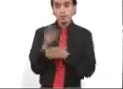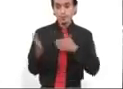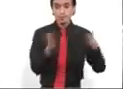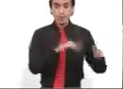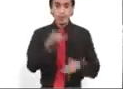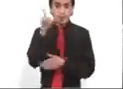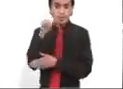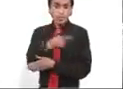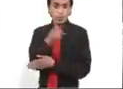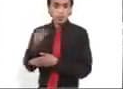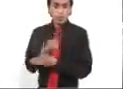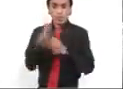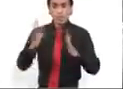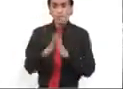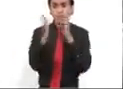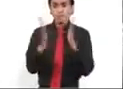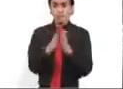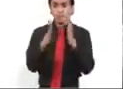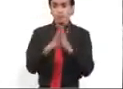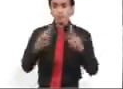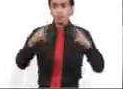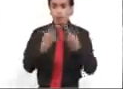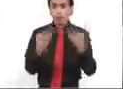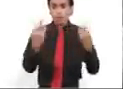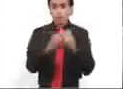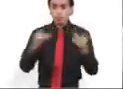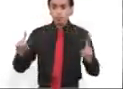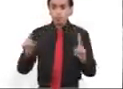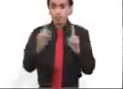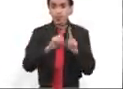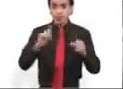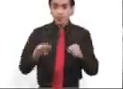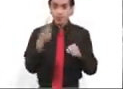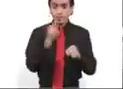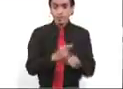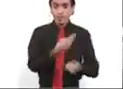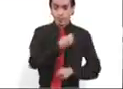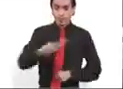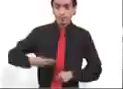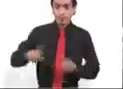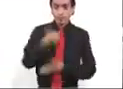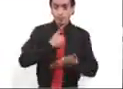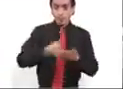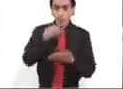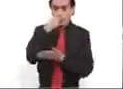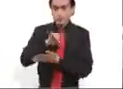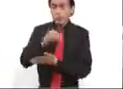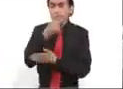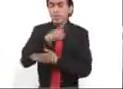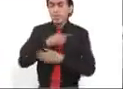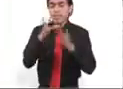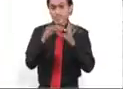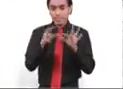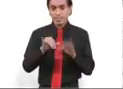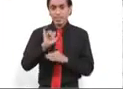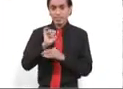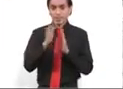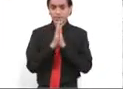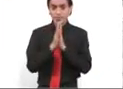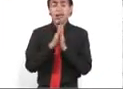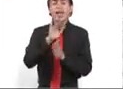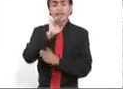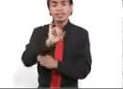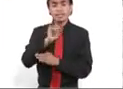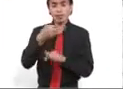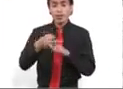estará participando en un encuentro nacional de municipios en la Ciudad de México. ¿Nos puede compartir un poco de este evento mañana? Sí, ahí le voy a decir a Clara, mira qué bueno que